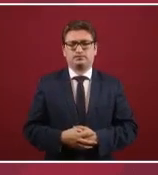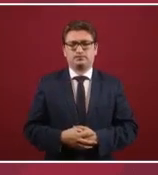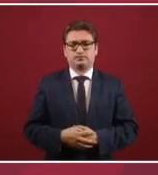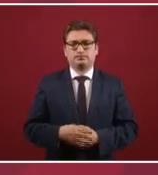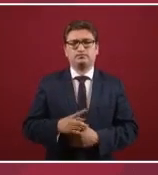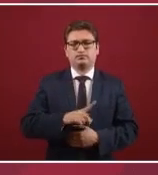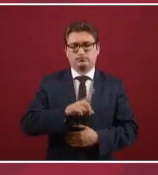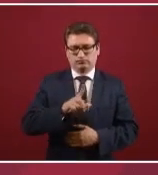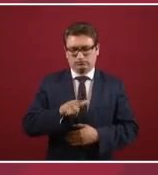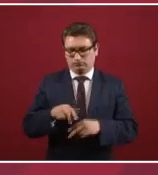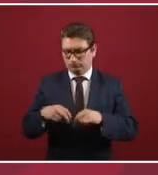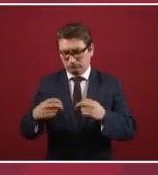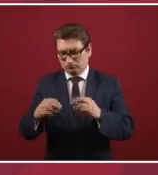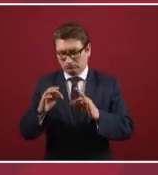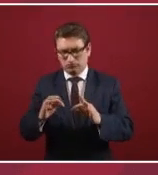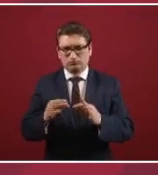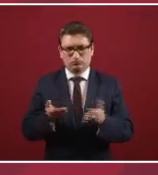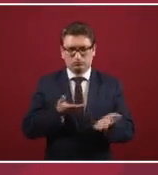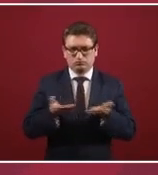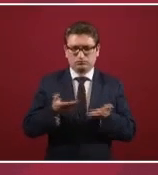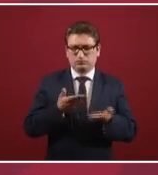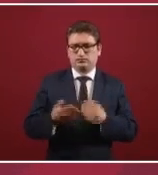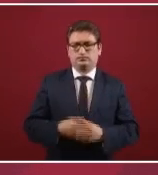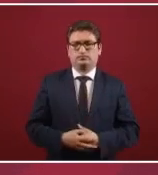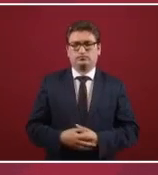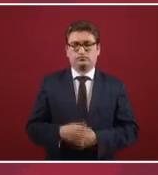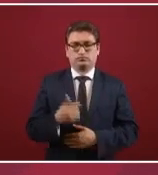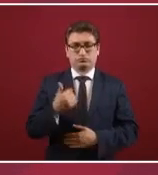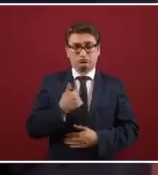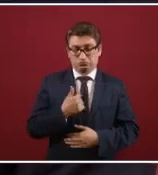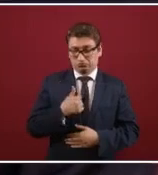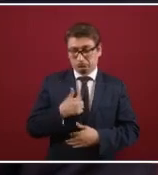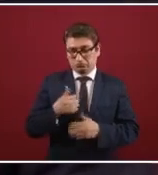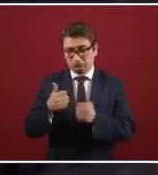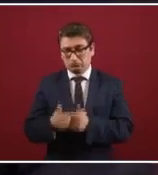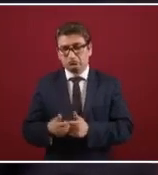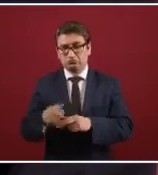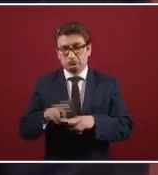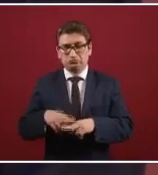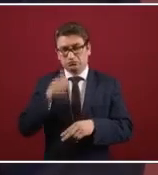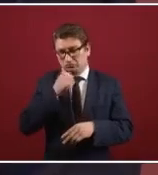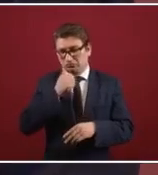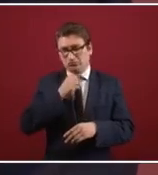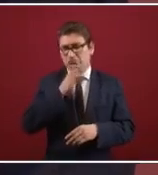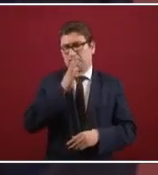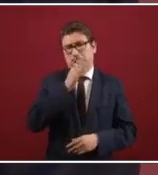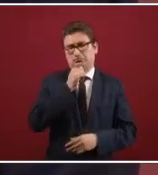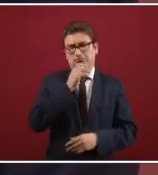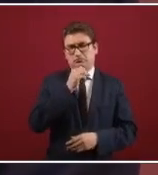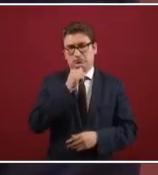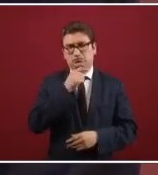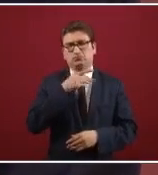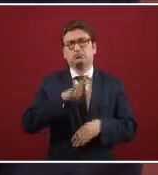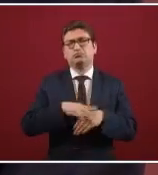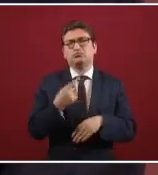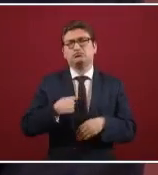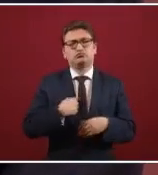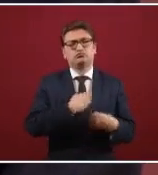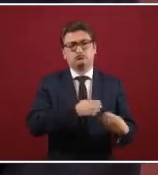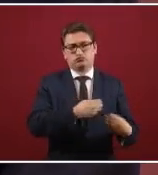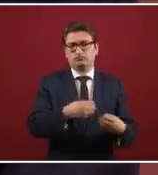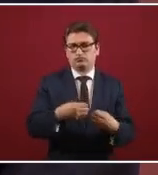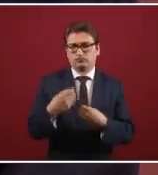se instala la mesa no voy a poder estar yo permanentemente porque tengo otras ocupaciones